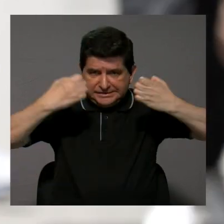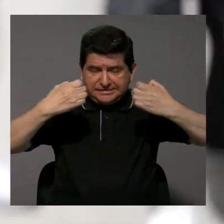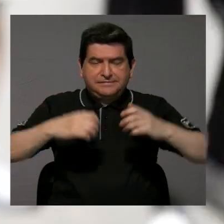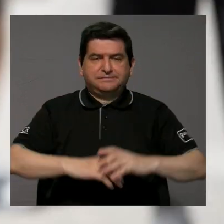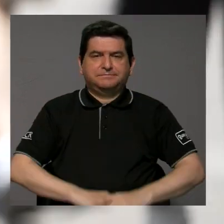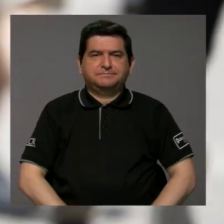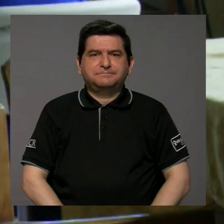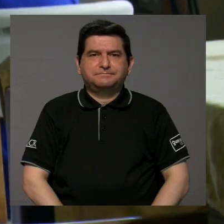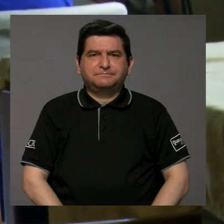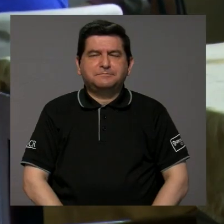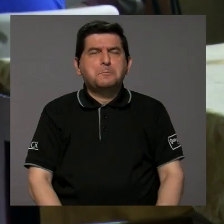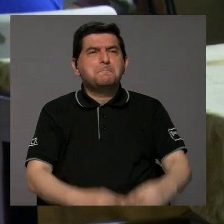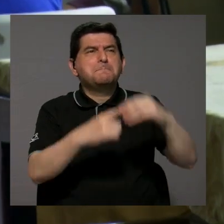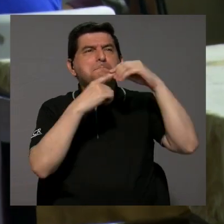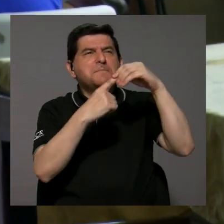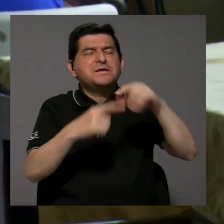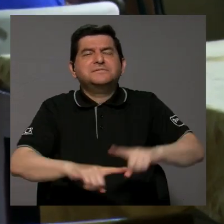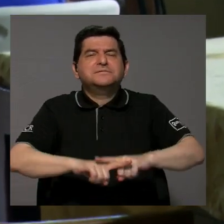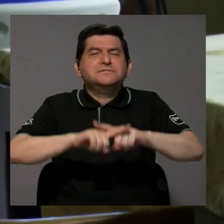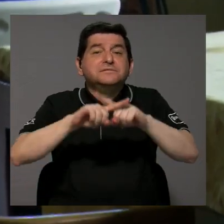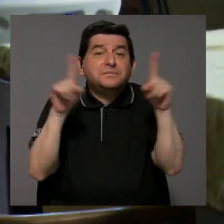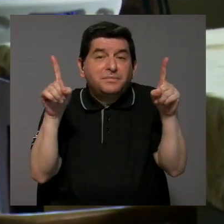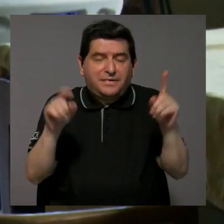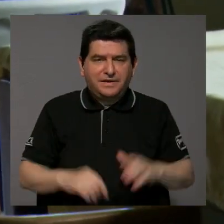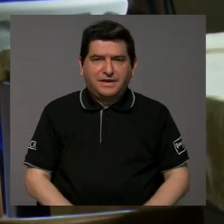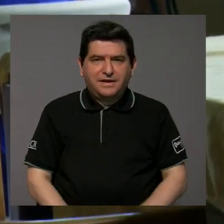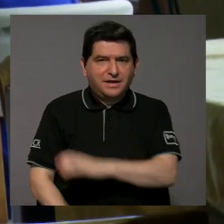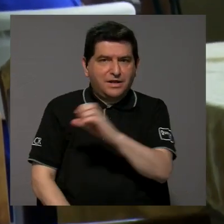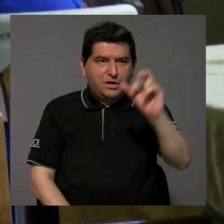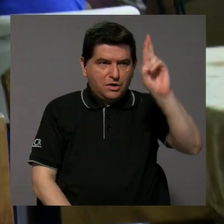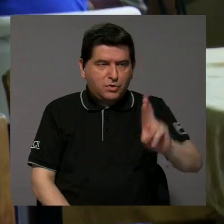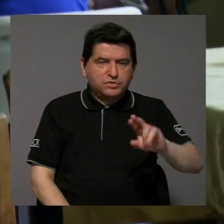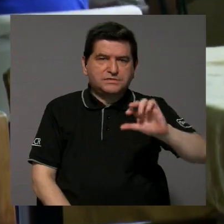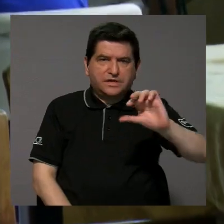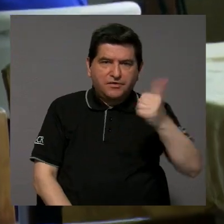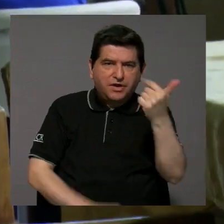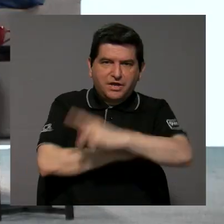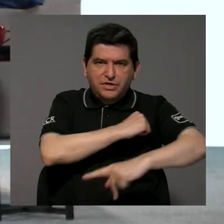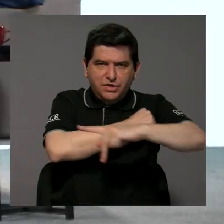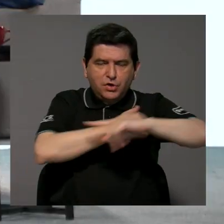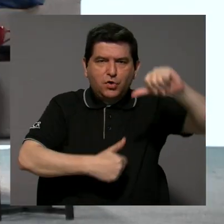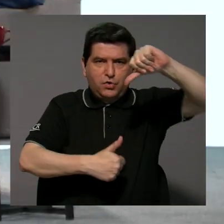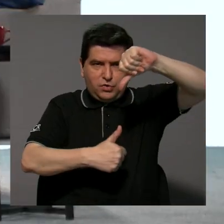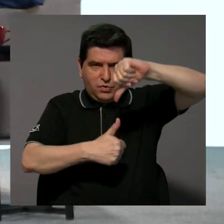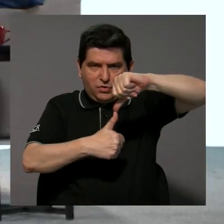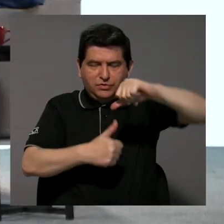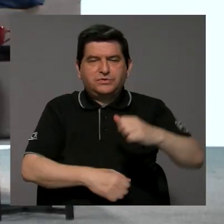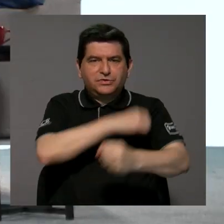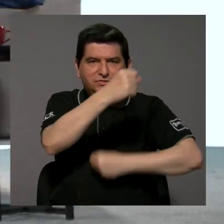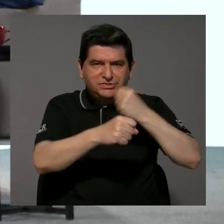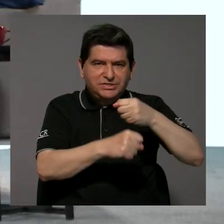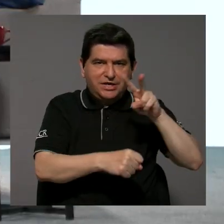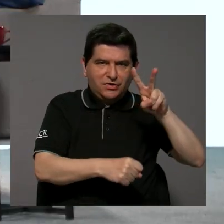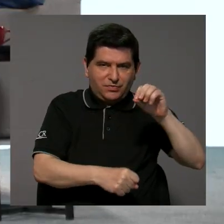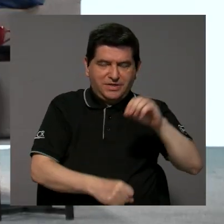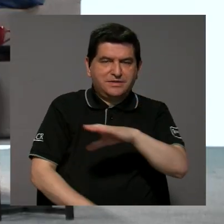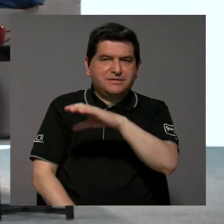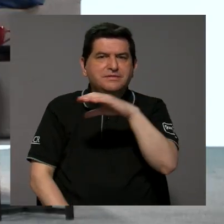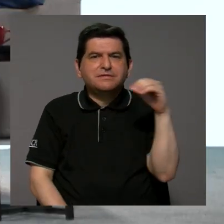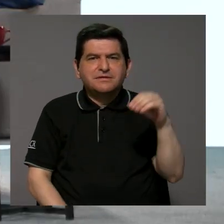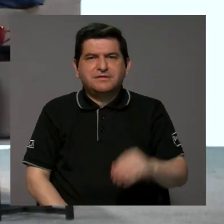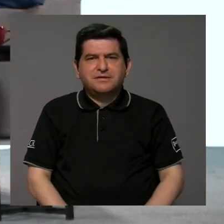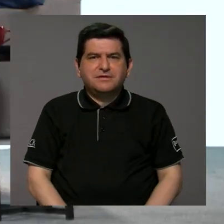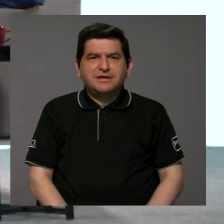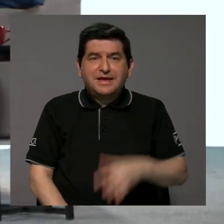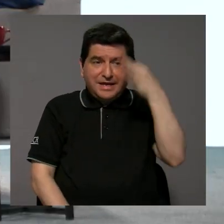Latina. La principal diferencia entre Costa Rica y el resto de los países centroamericanos durante el siglo XX